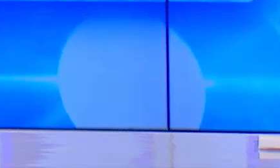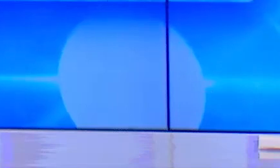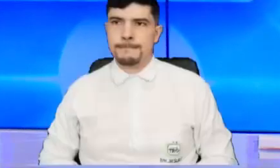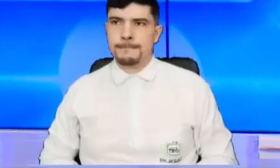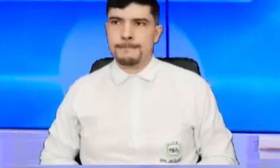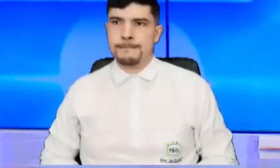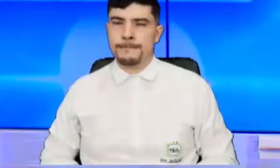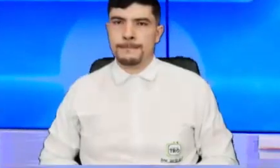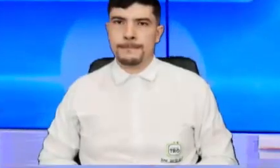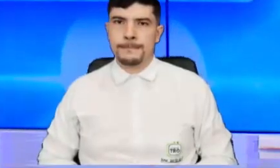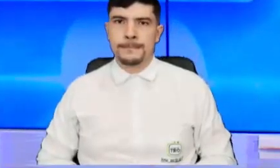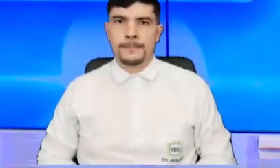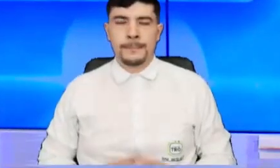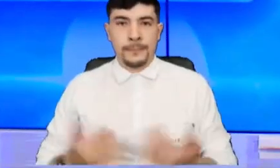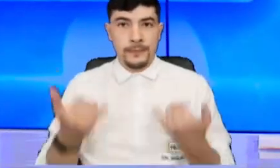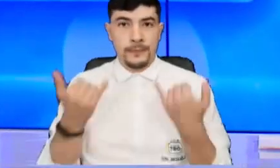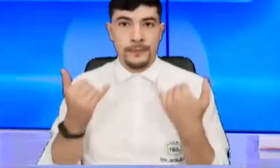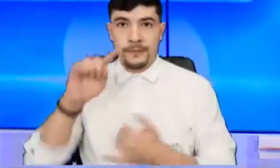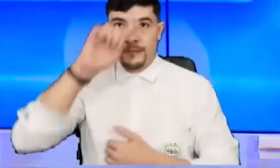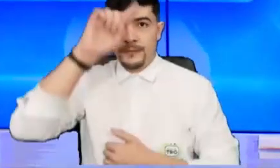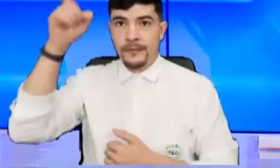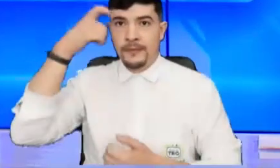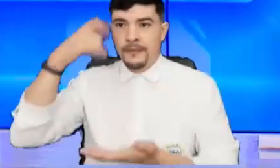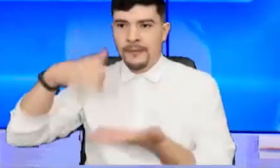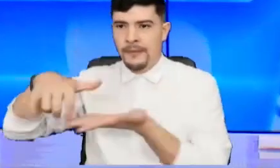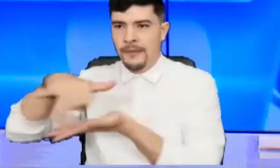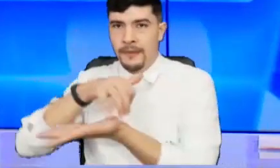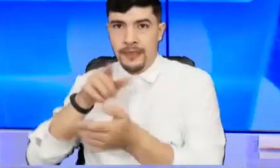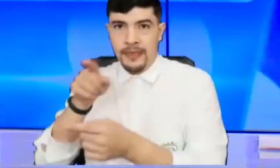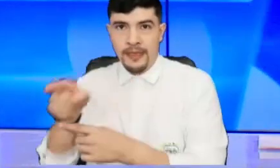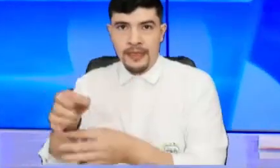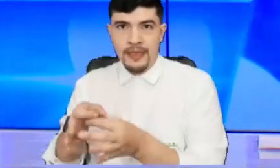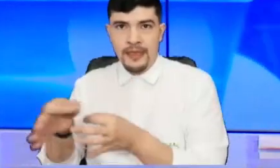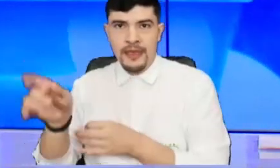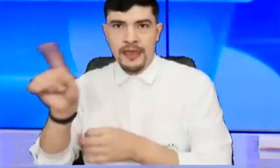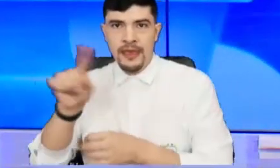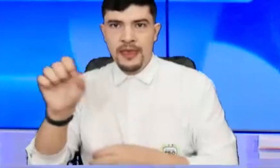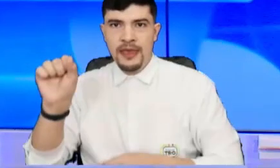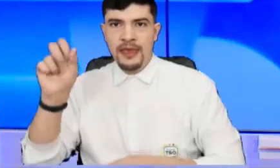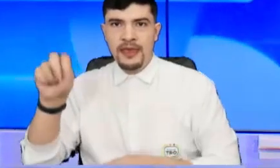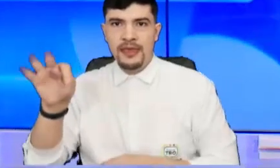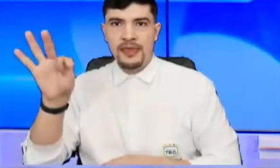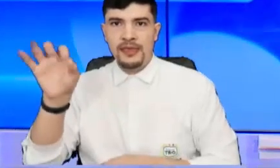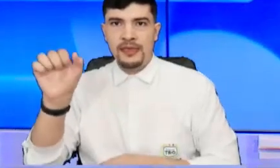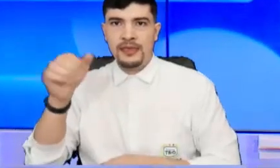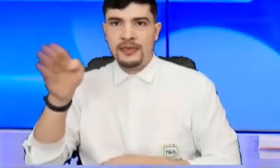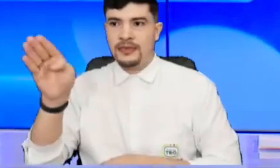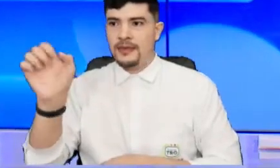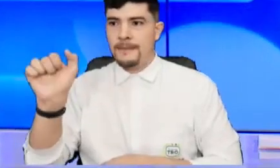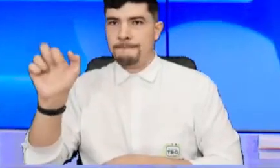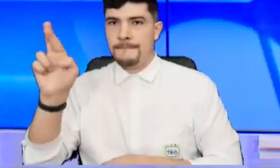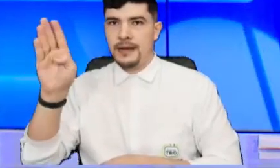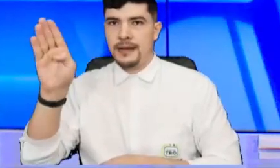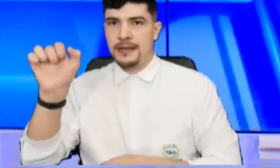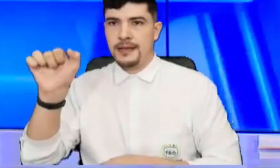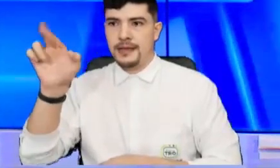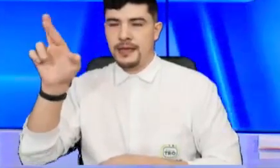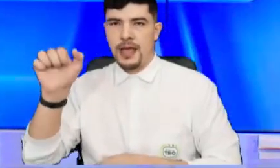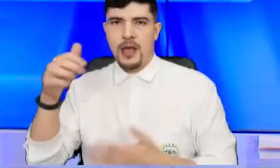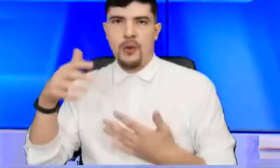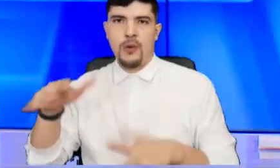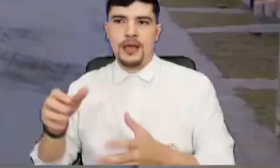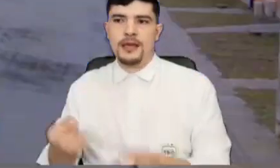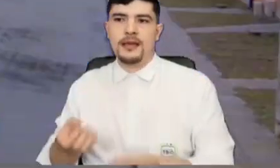Y el gobernador de Santander entregó en el municipio de Santa Bárbara 50 viviendas nuevas para mujeres madres cabeza de hogar que no tenían casa